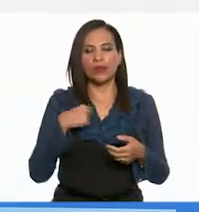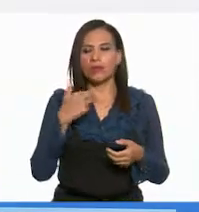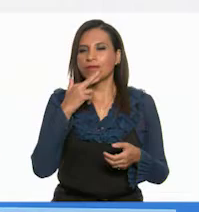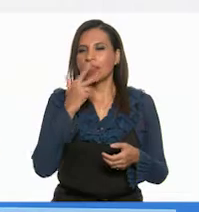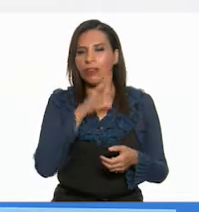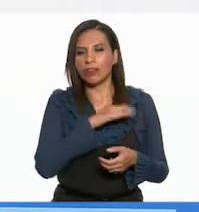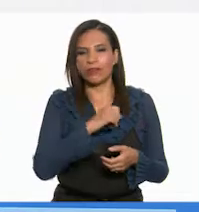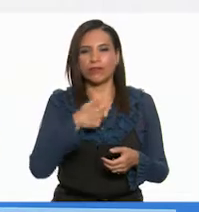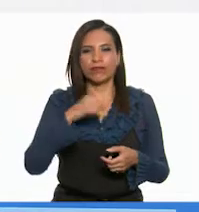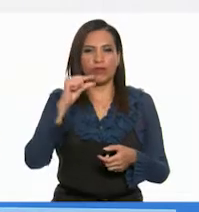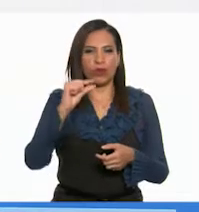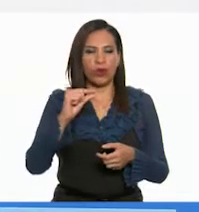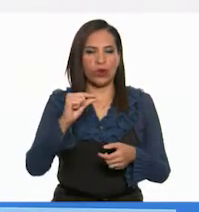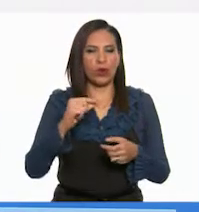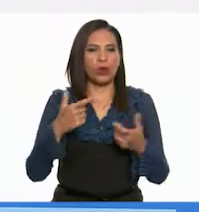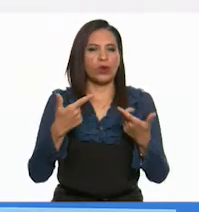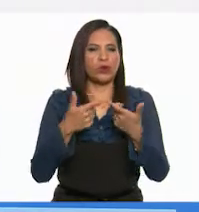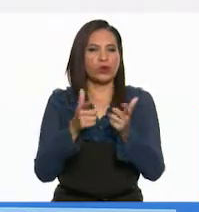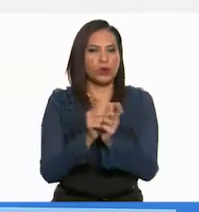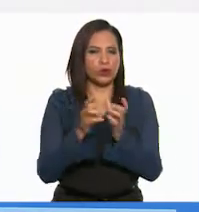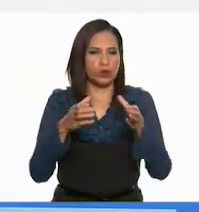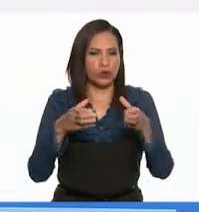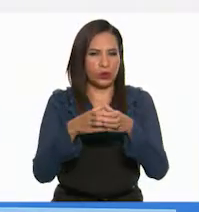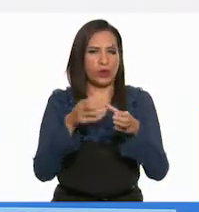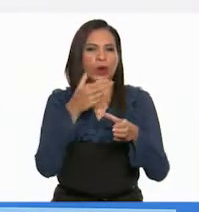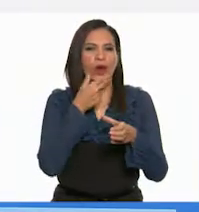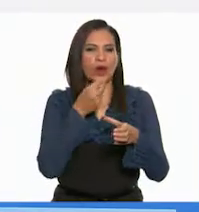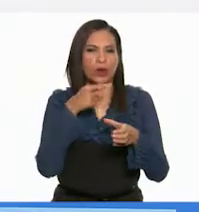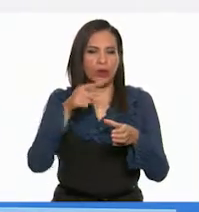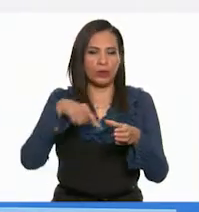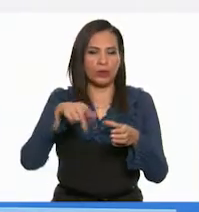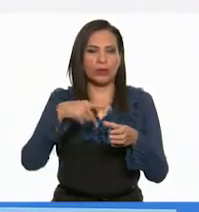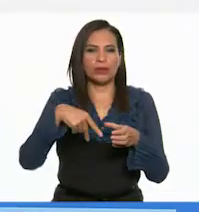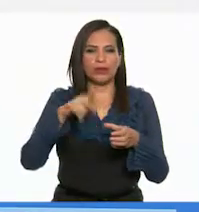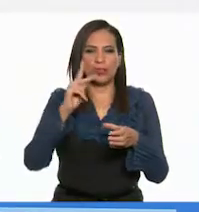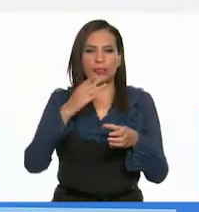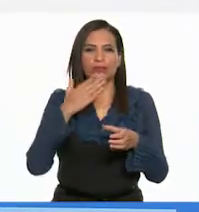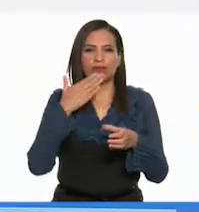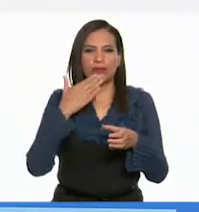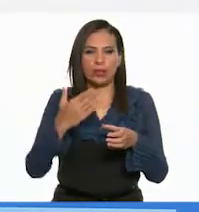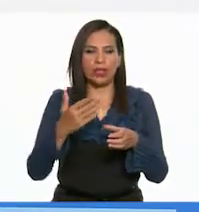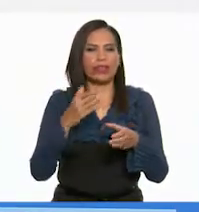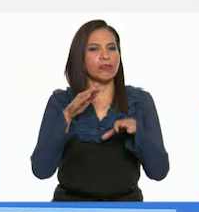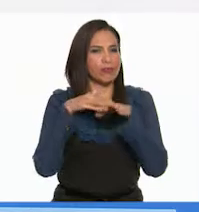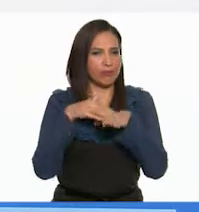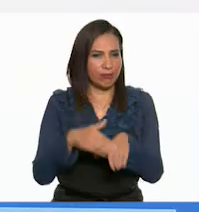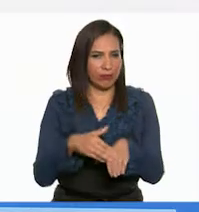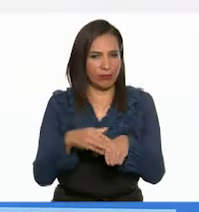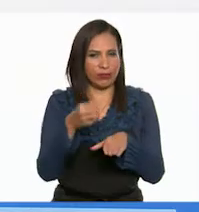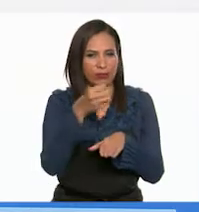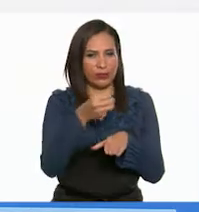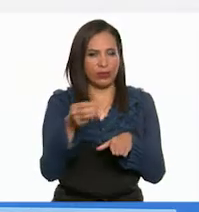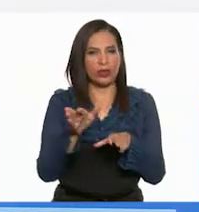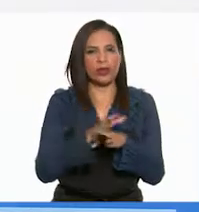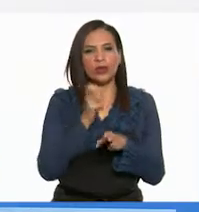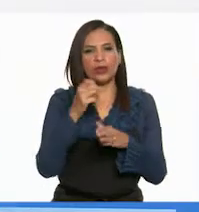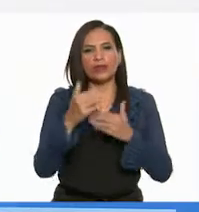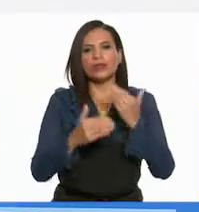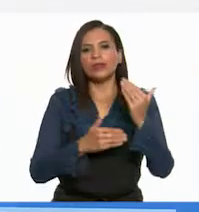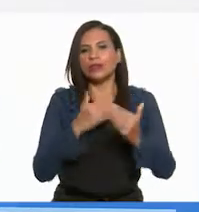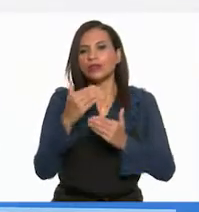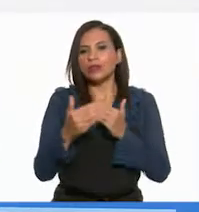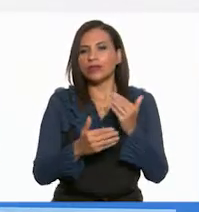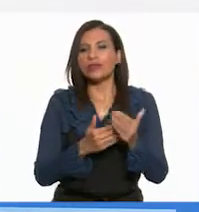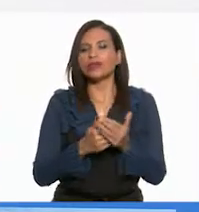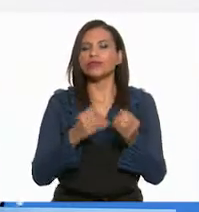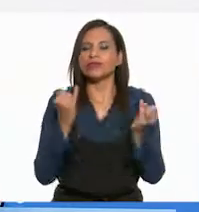preferí tener pocos contingentes de hombres, pero eso sí, muy bien disciplinados. Y en la medida de lo